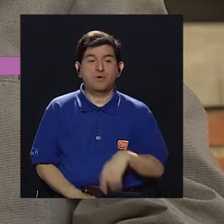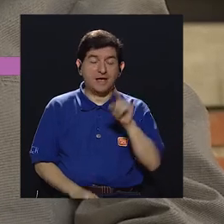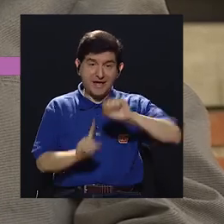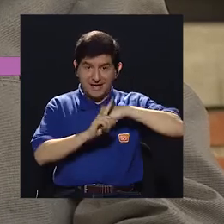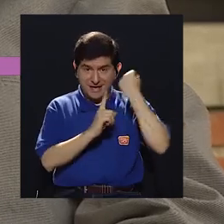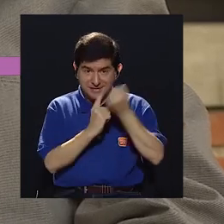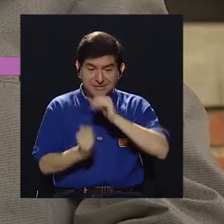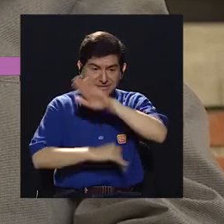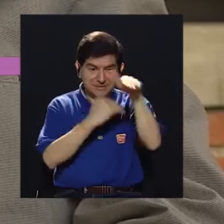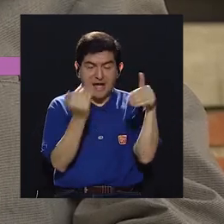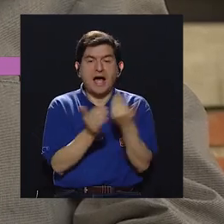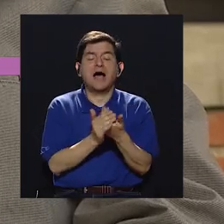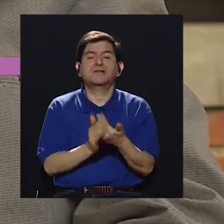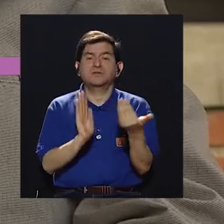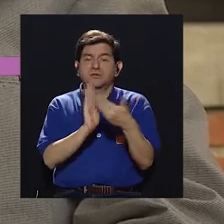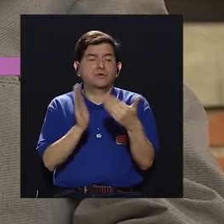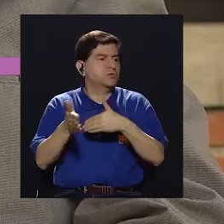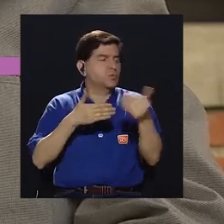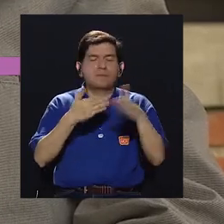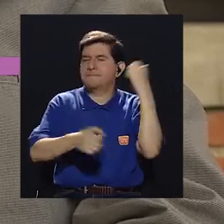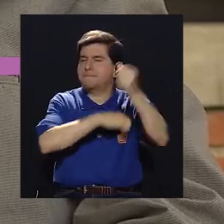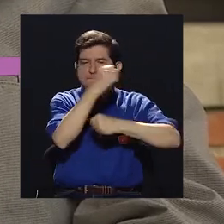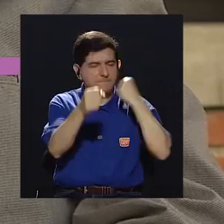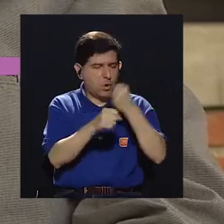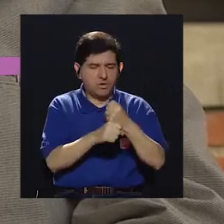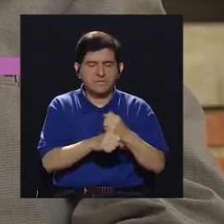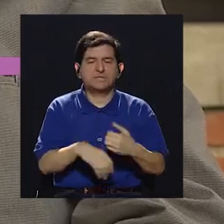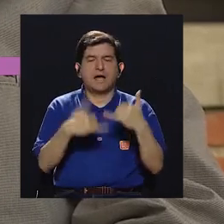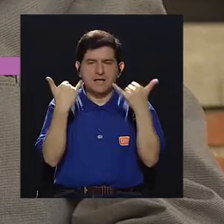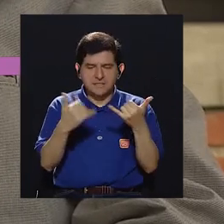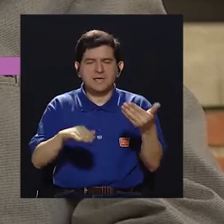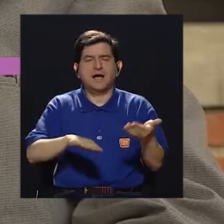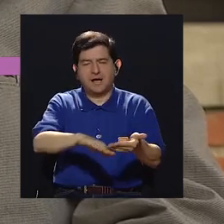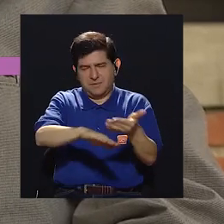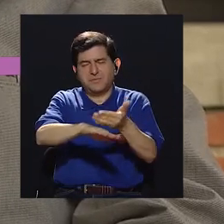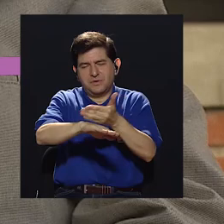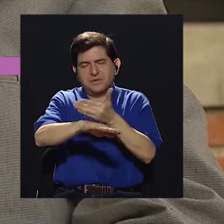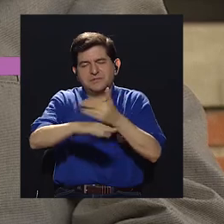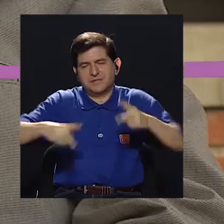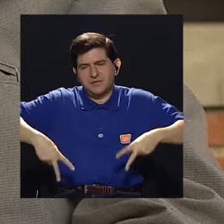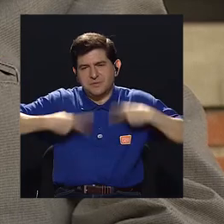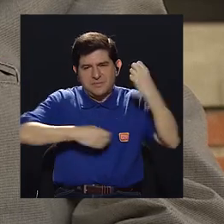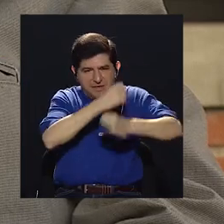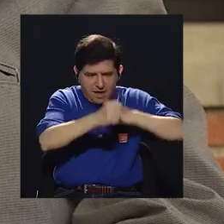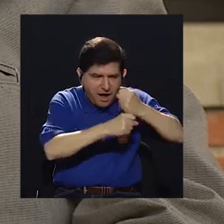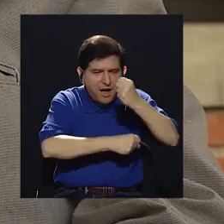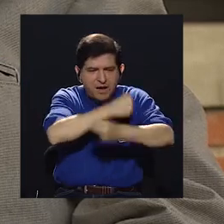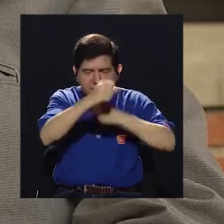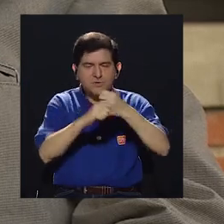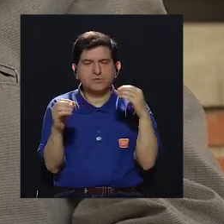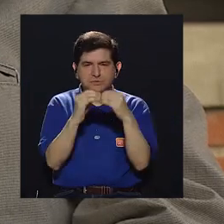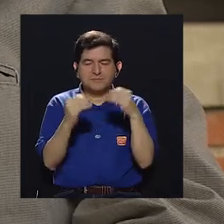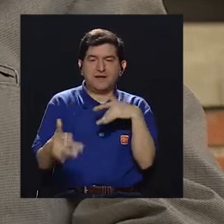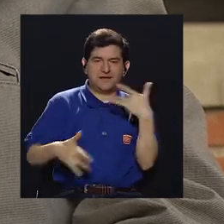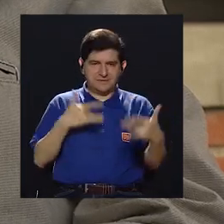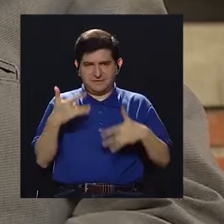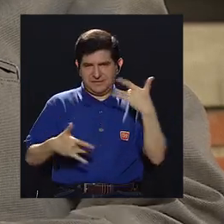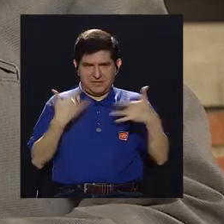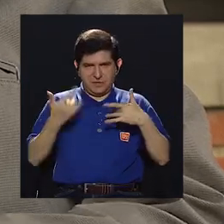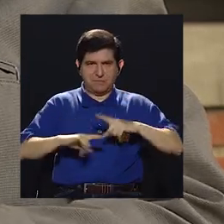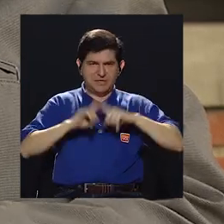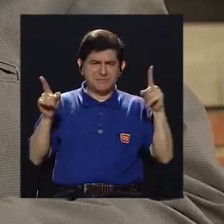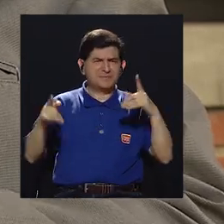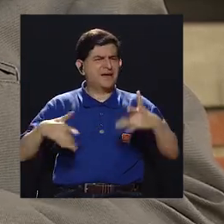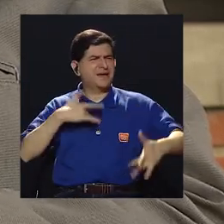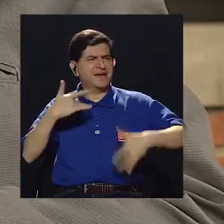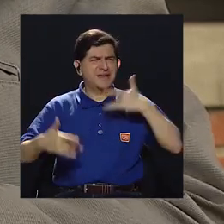es una cosa que nos coge a todos, independientemente de la edad. Obviamente, conforme avanzamos más en la vida, pues probablemente tengamos más síntomas. Pero